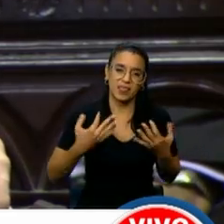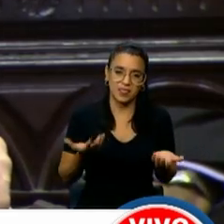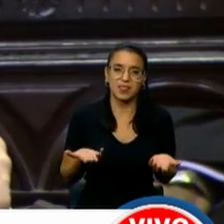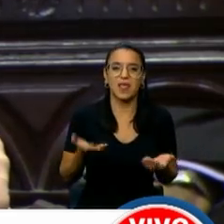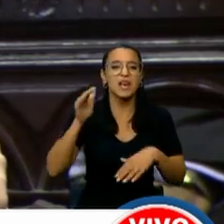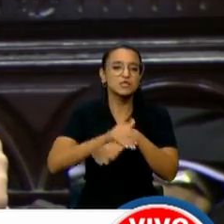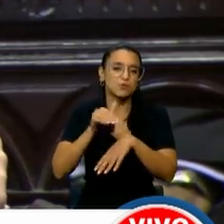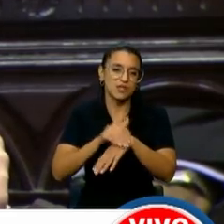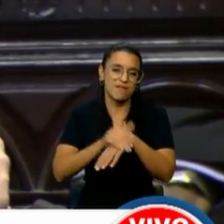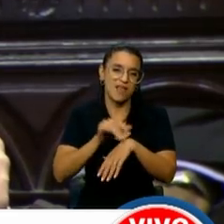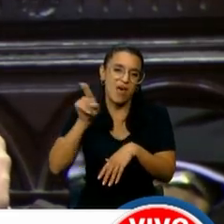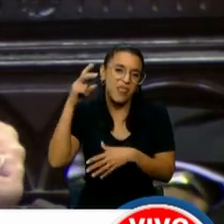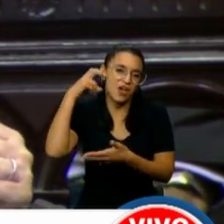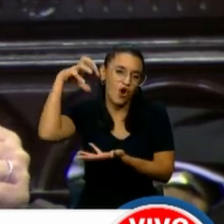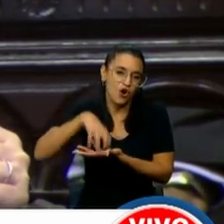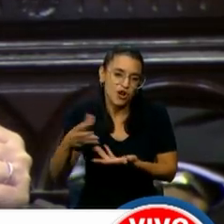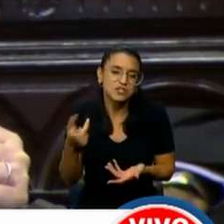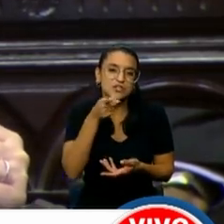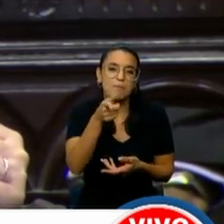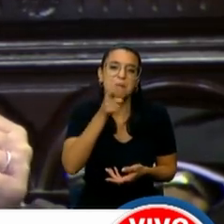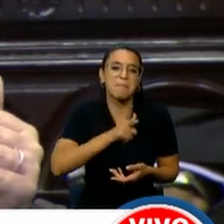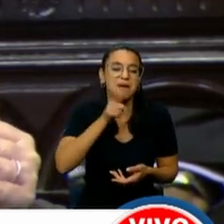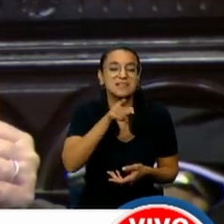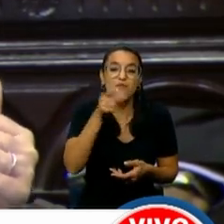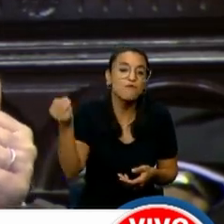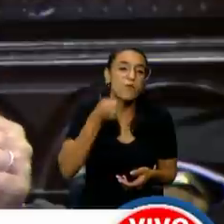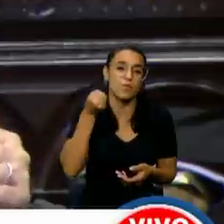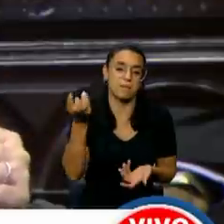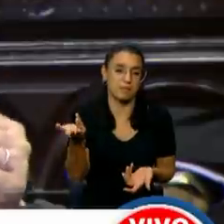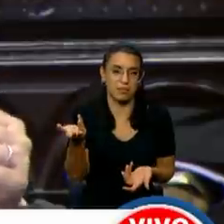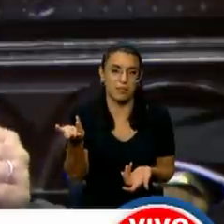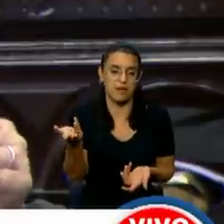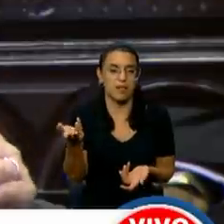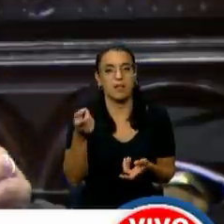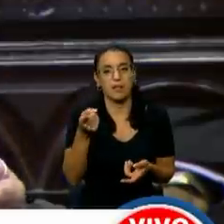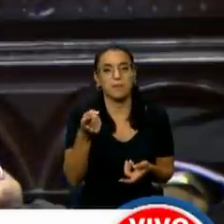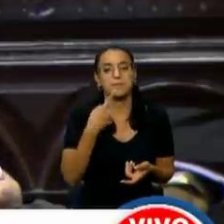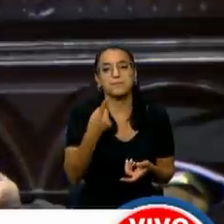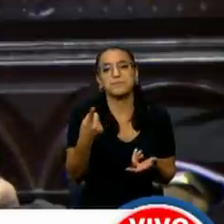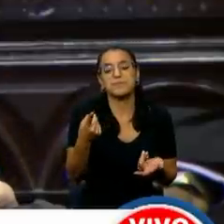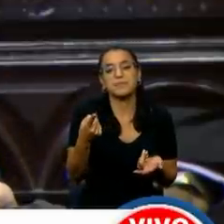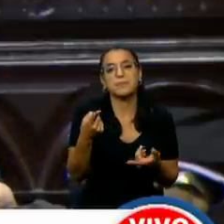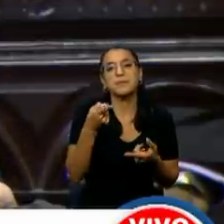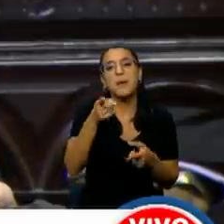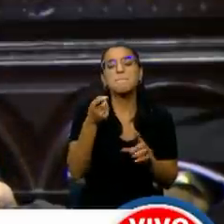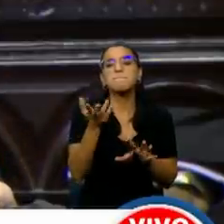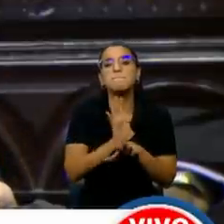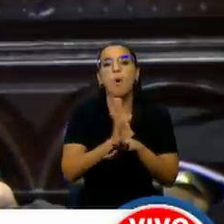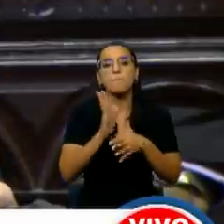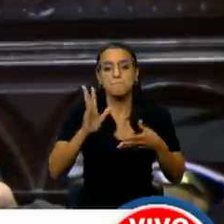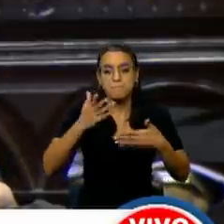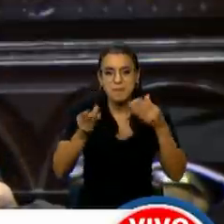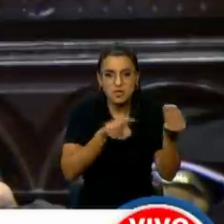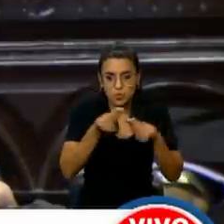institucional en eso creo que es una de las características fundamentales que tiene en marcha en marcha este presupuesto